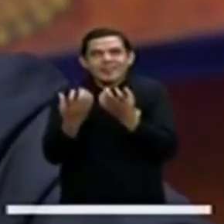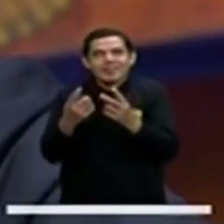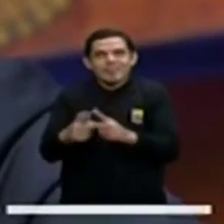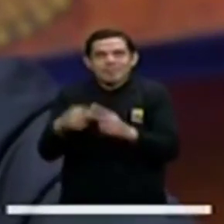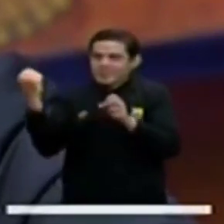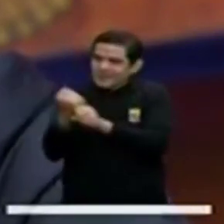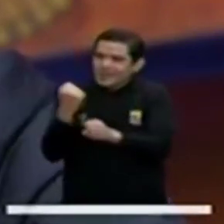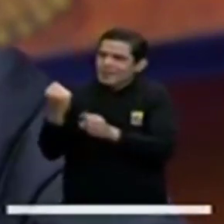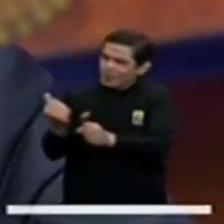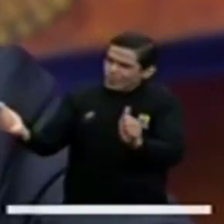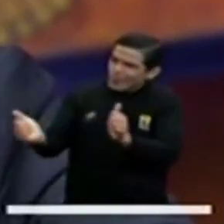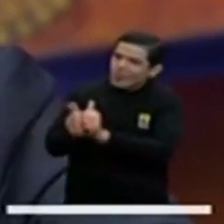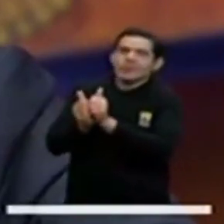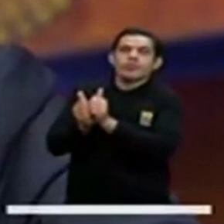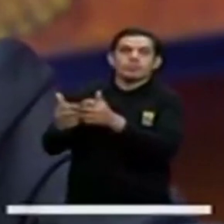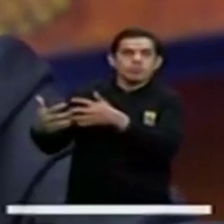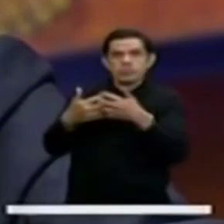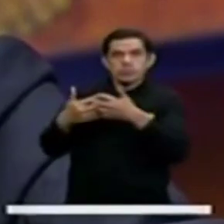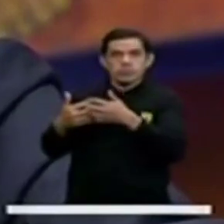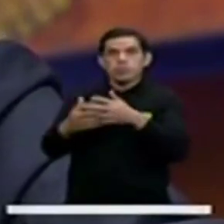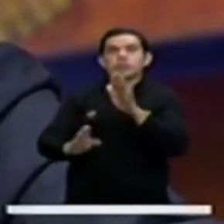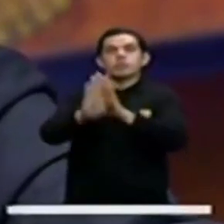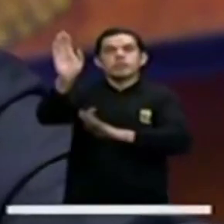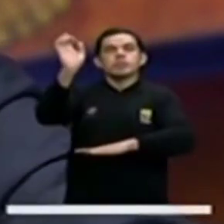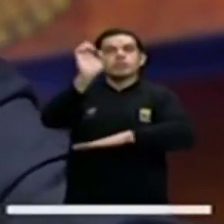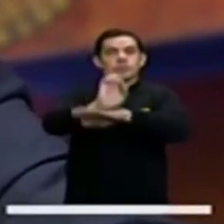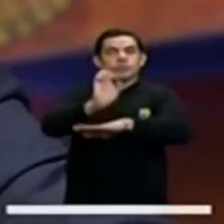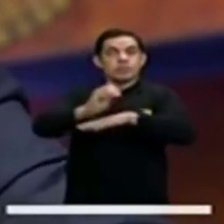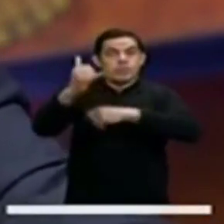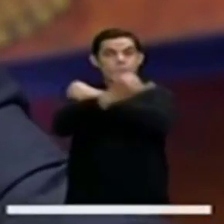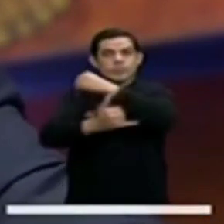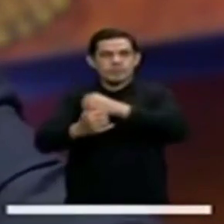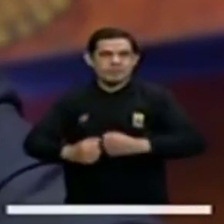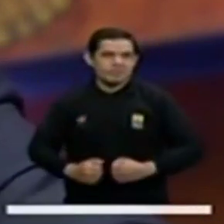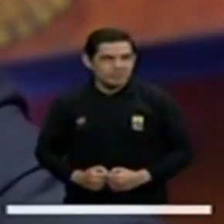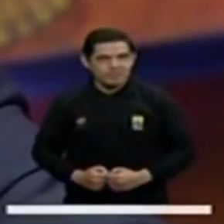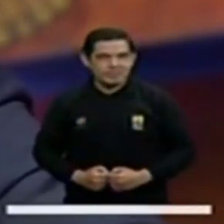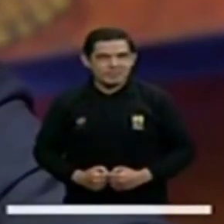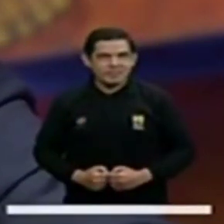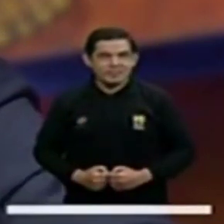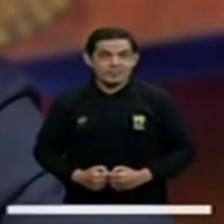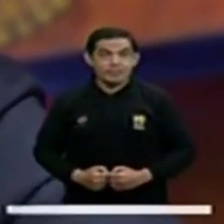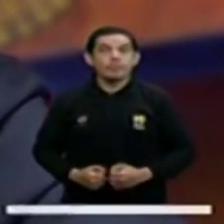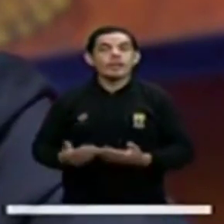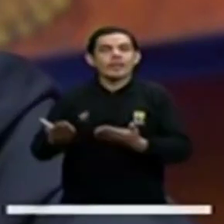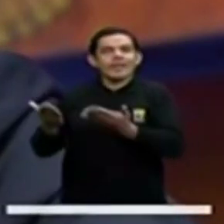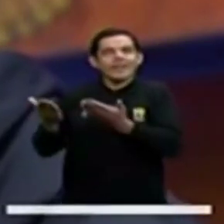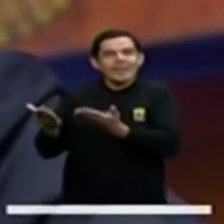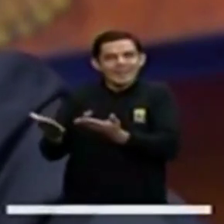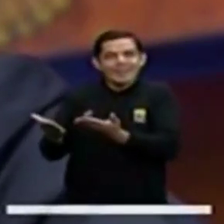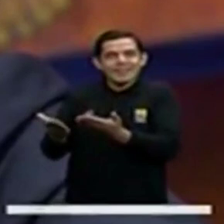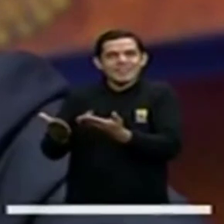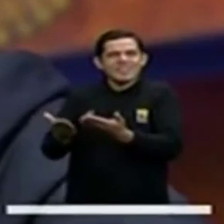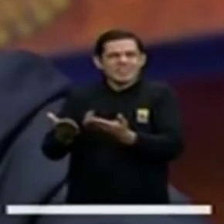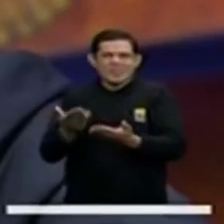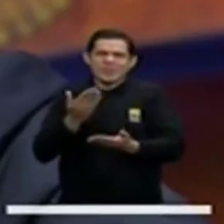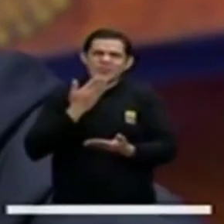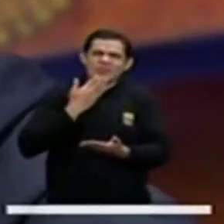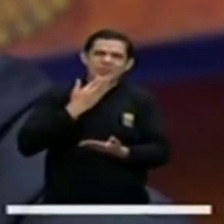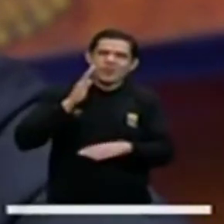conjunto para bien del país. Ese es el asombroso poder que nos da